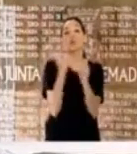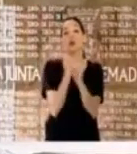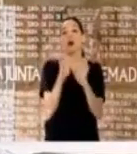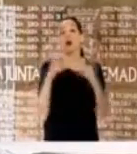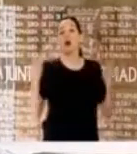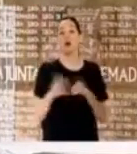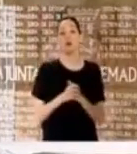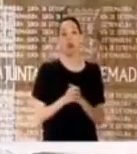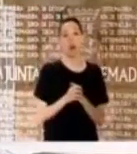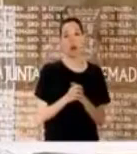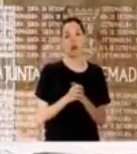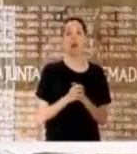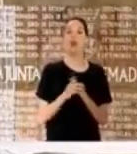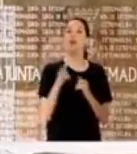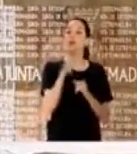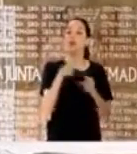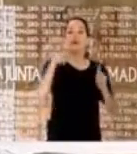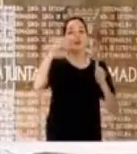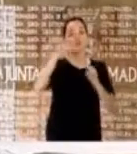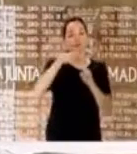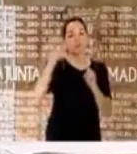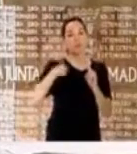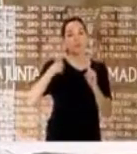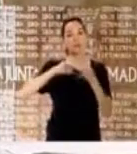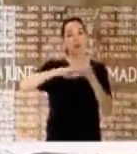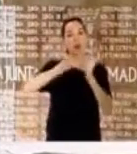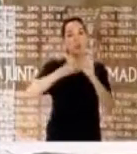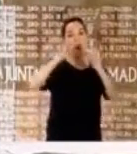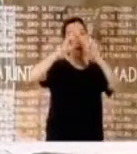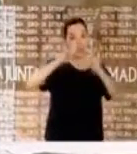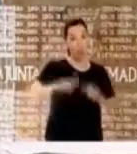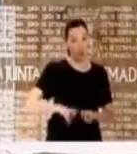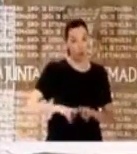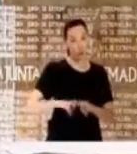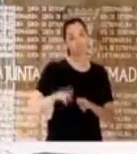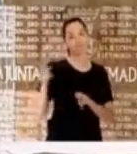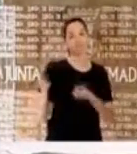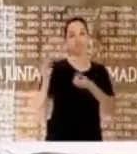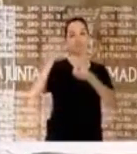que estar dentro de los ejes y objetivos de nuestro plan de investigación, de nuestro sexto plan de investigación.